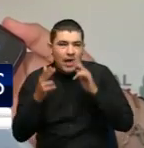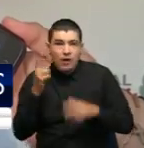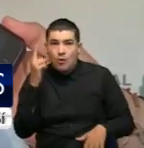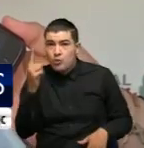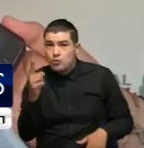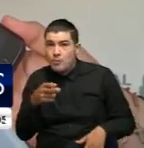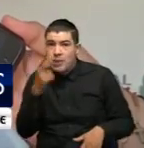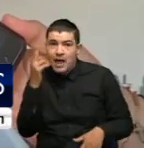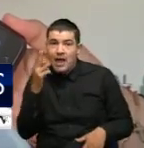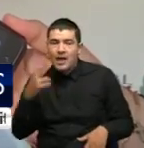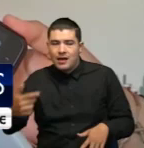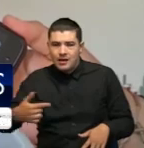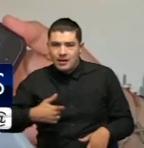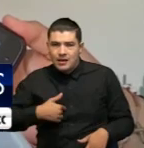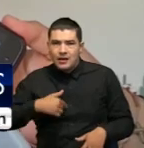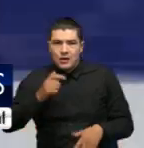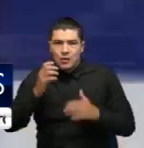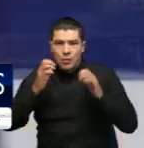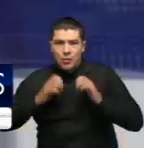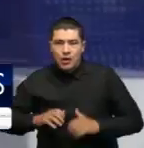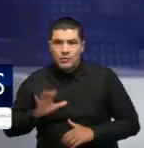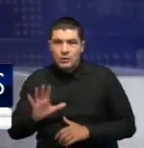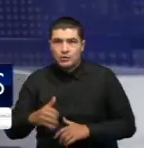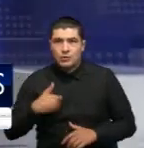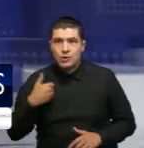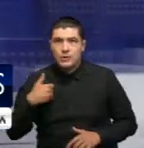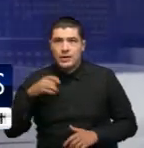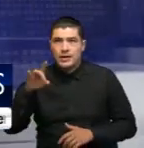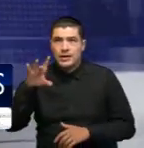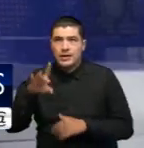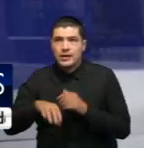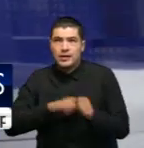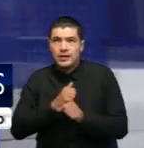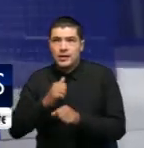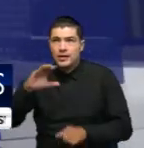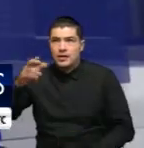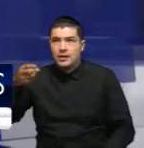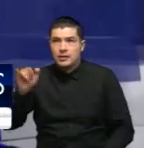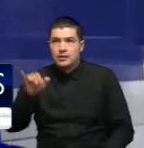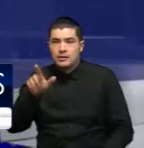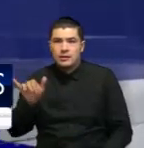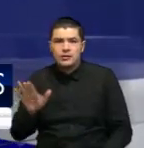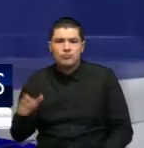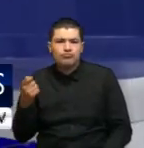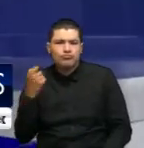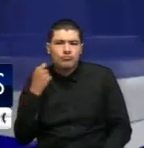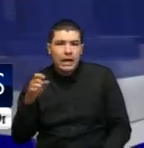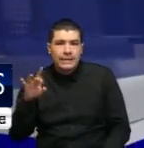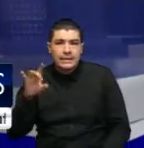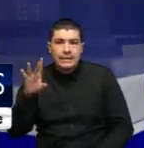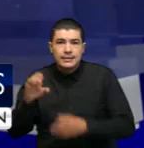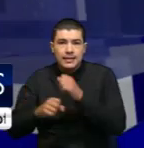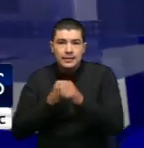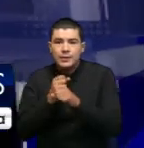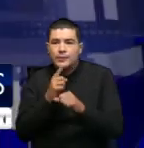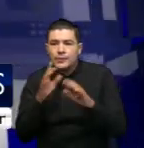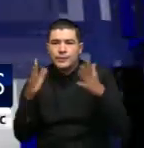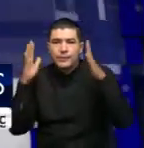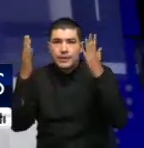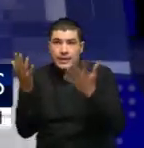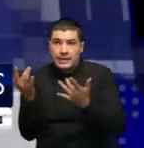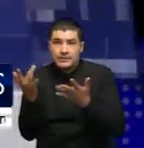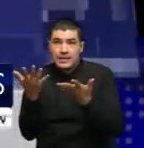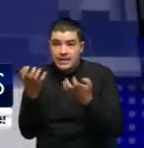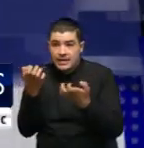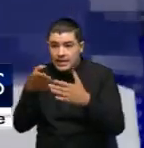estos impacta en la humanidad de esta menor. Chilly Dayana acababa de cumplir sus 15 años y esperaba ingresar